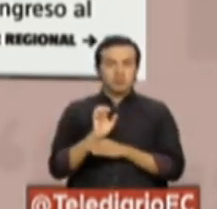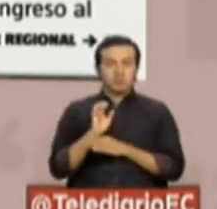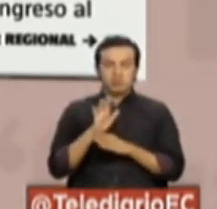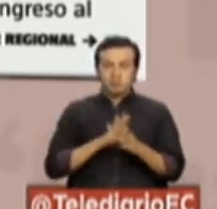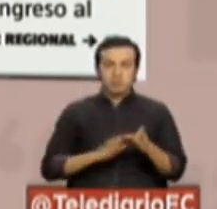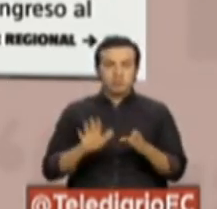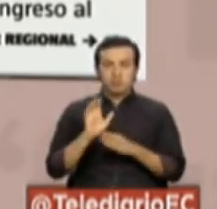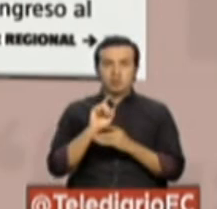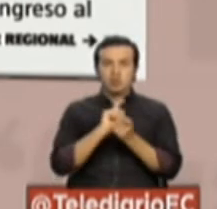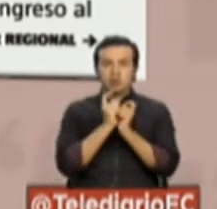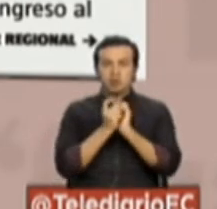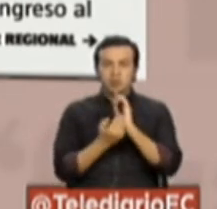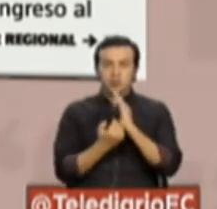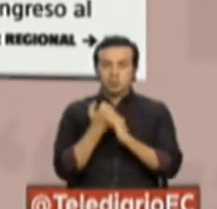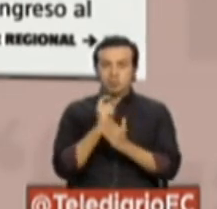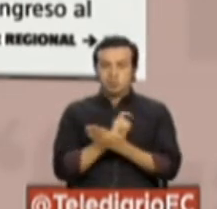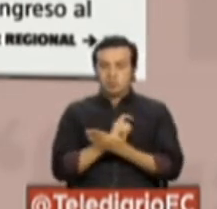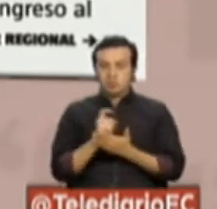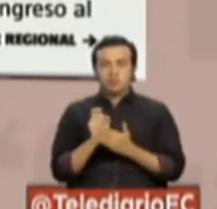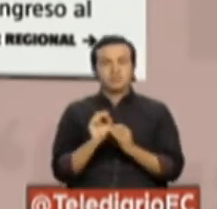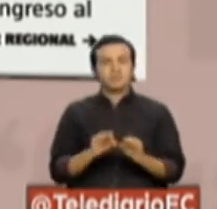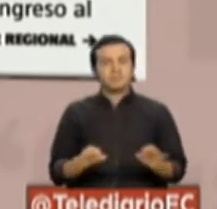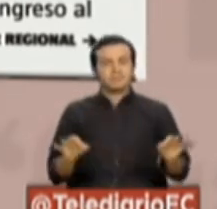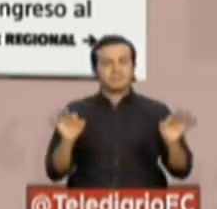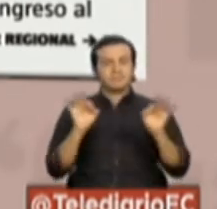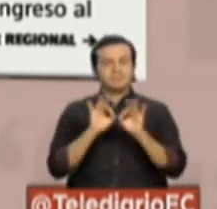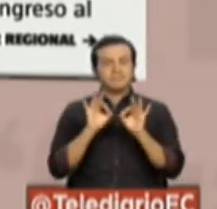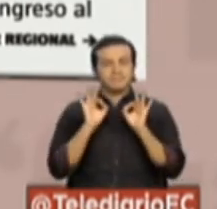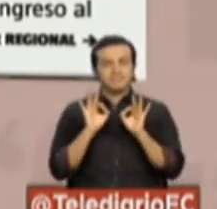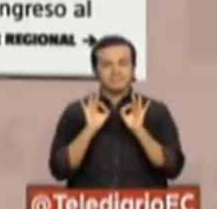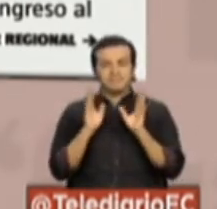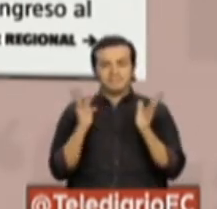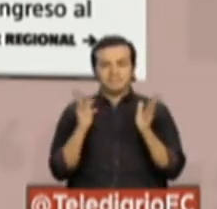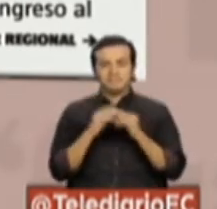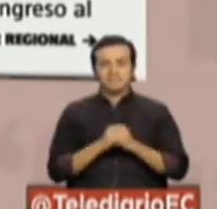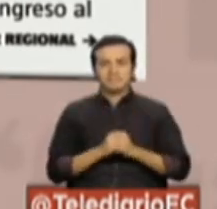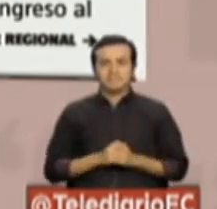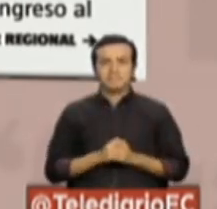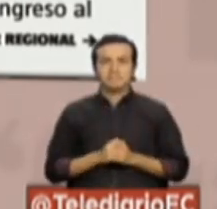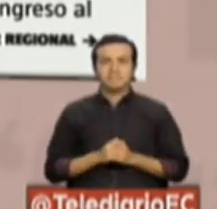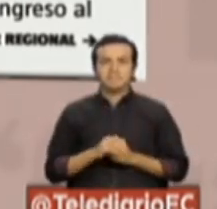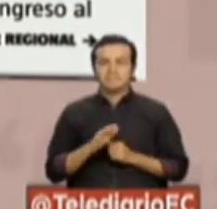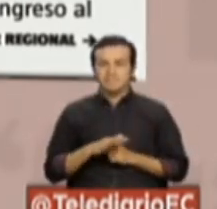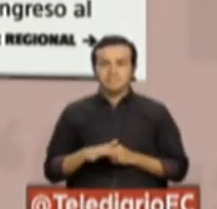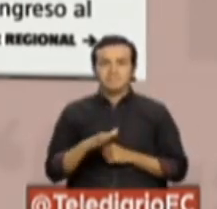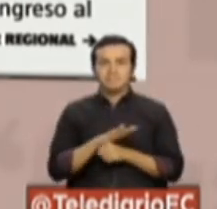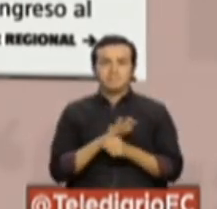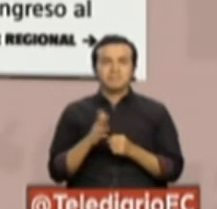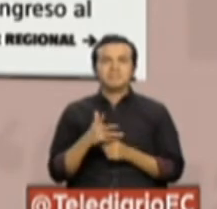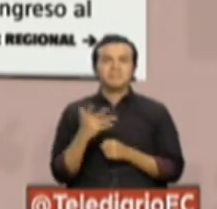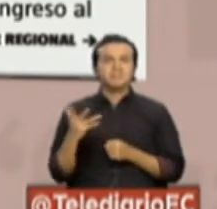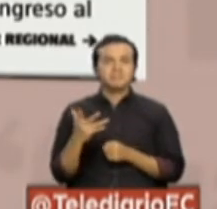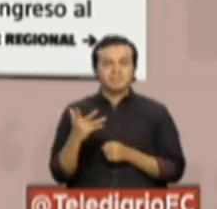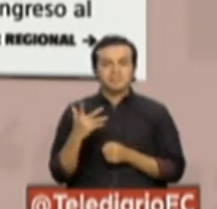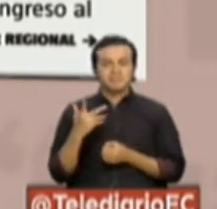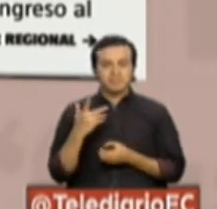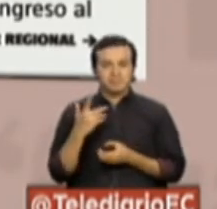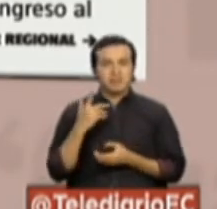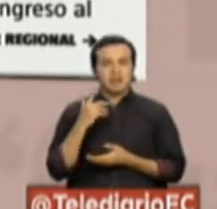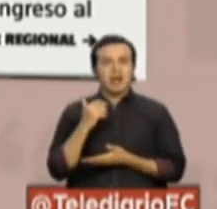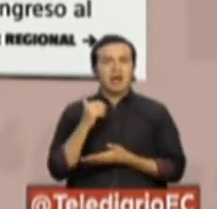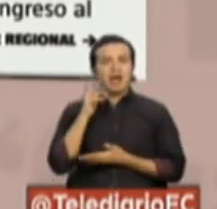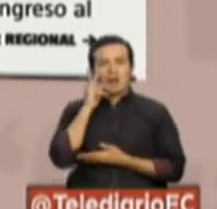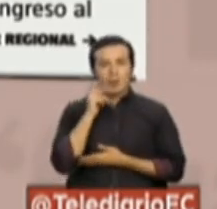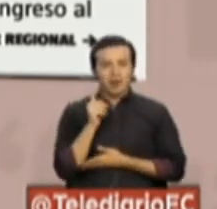entero, la modernización de este importante medio de transporte urbano en la capital,